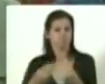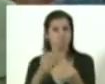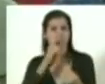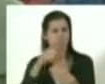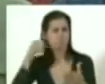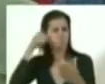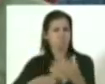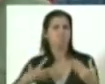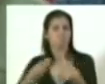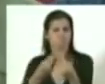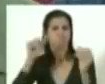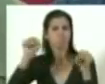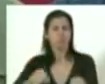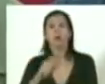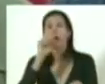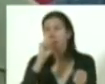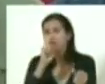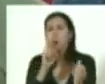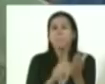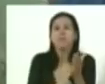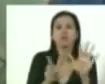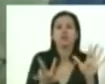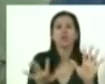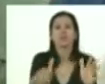en 1816.